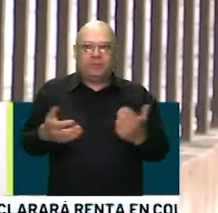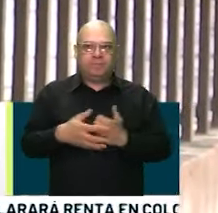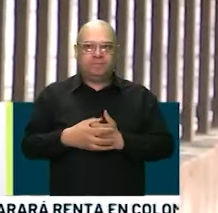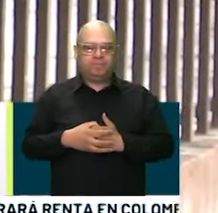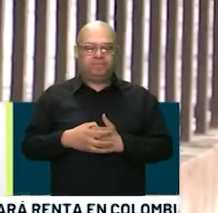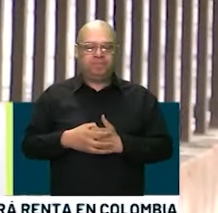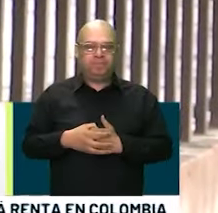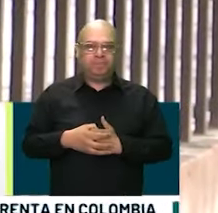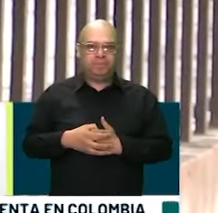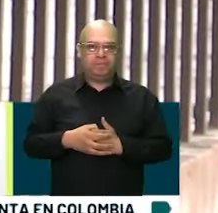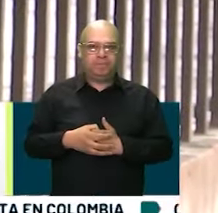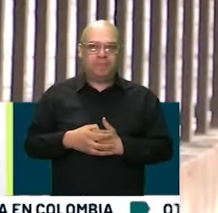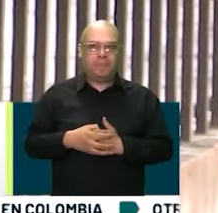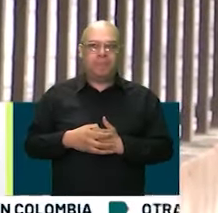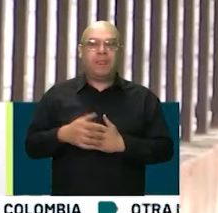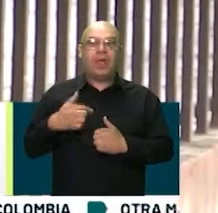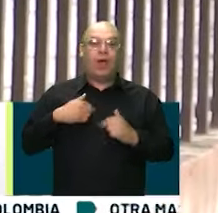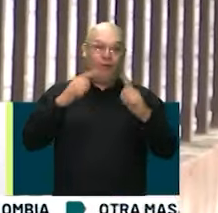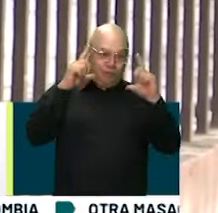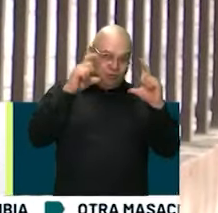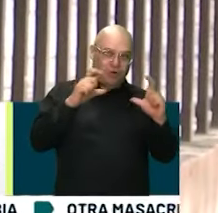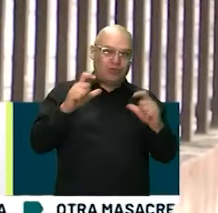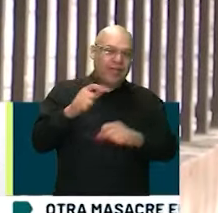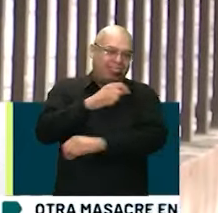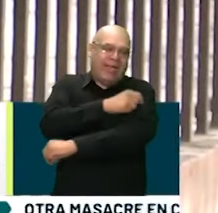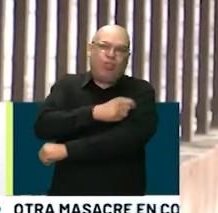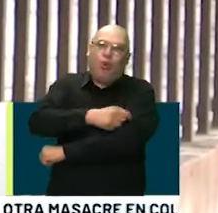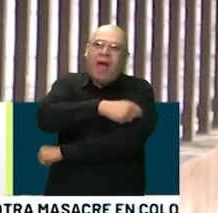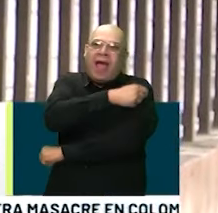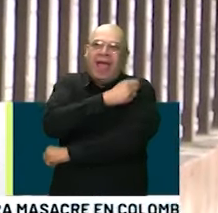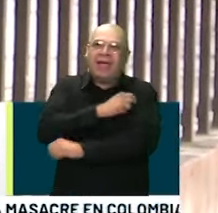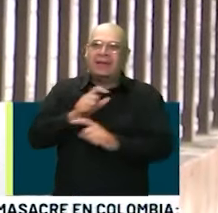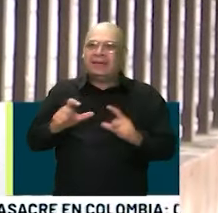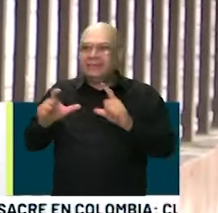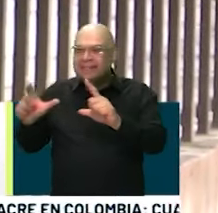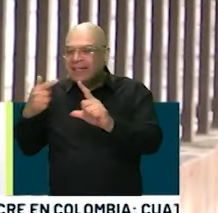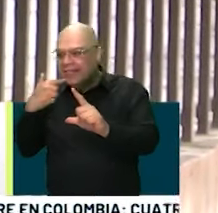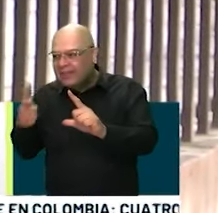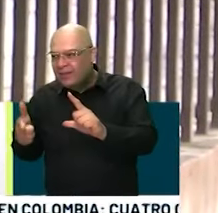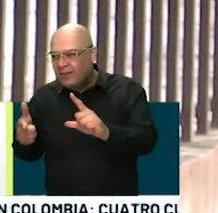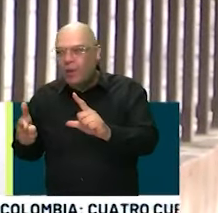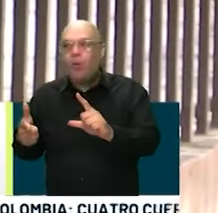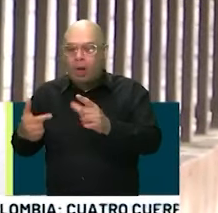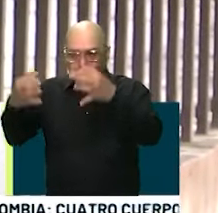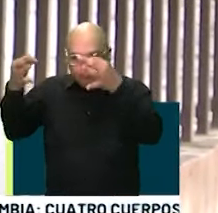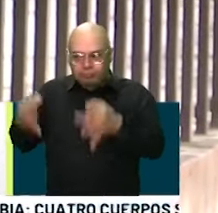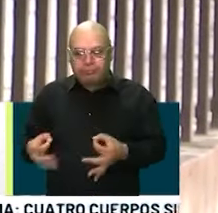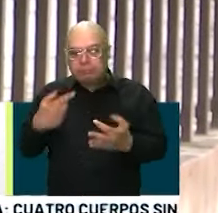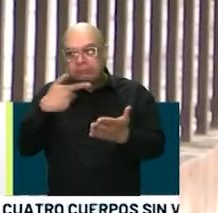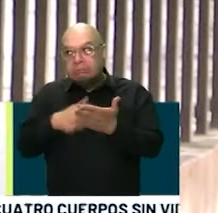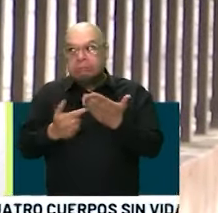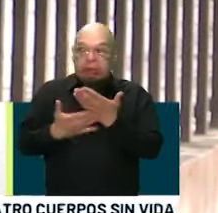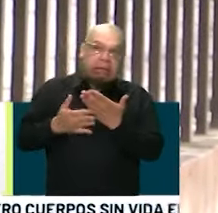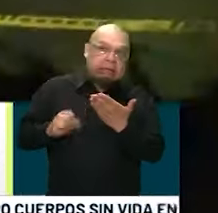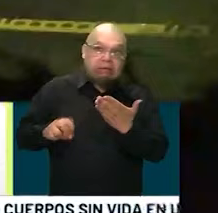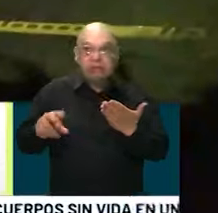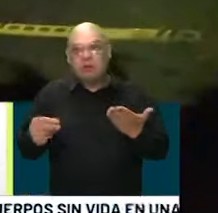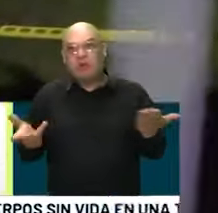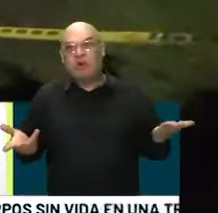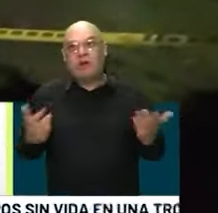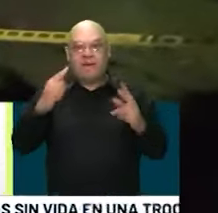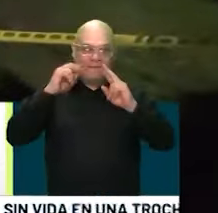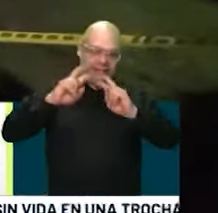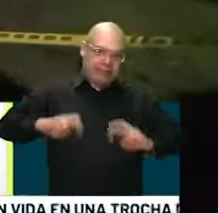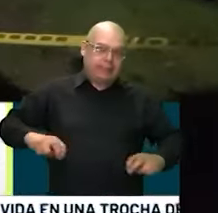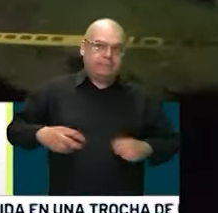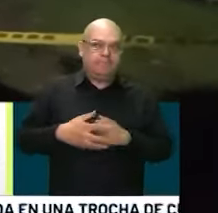le pasé una foto donde él tiene un tatuaje, que el médico me dijo con eso ya voy más seguro a lo que estamos investigando. En